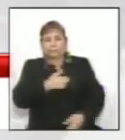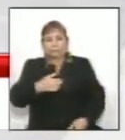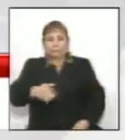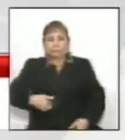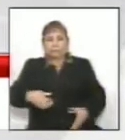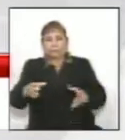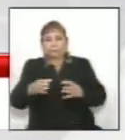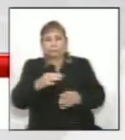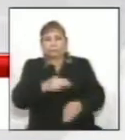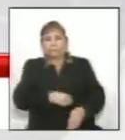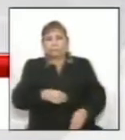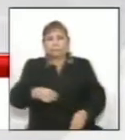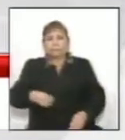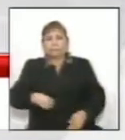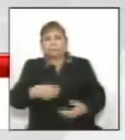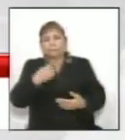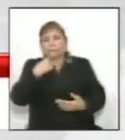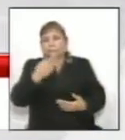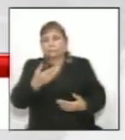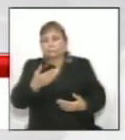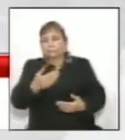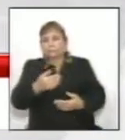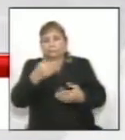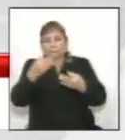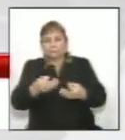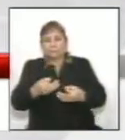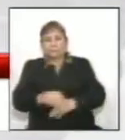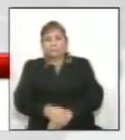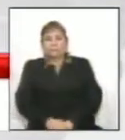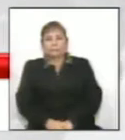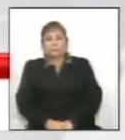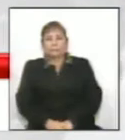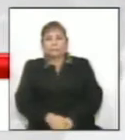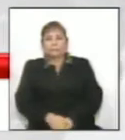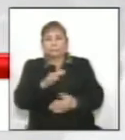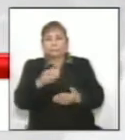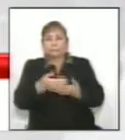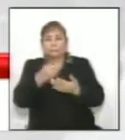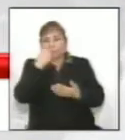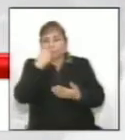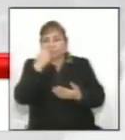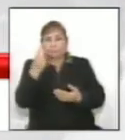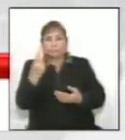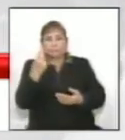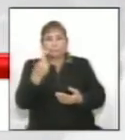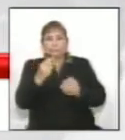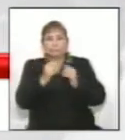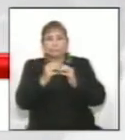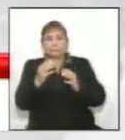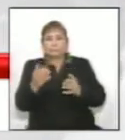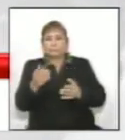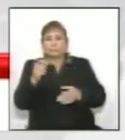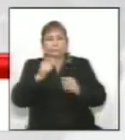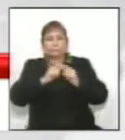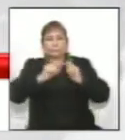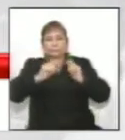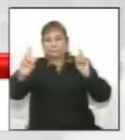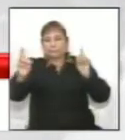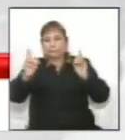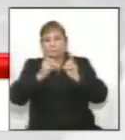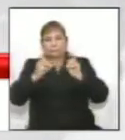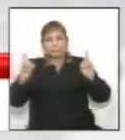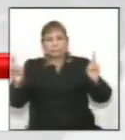Consejo de Ministros se hagan realidad, porque lo que vemos día a día es que hay una distancia enorme entre